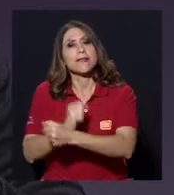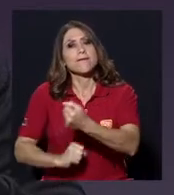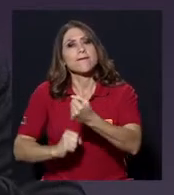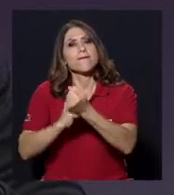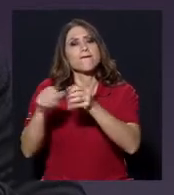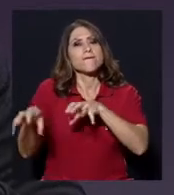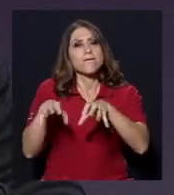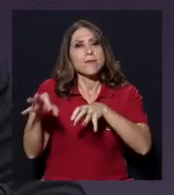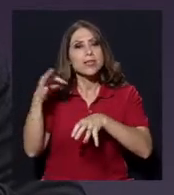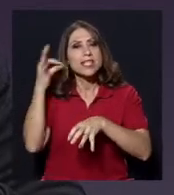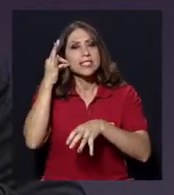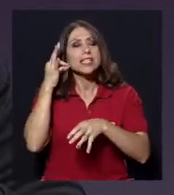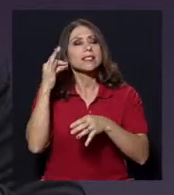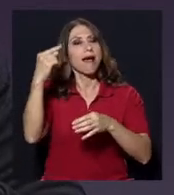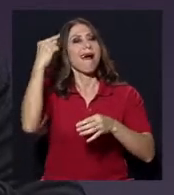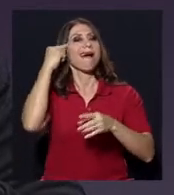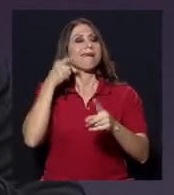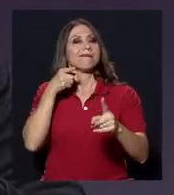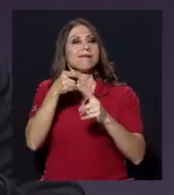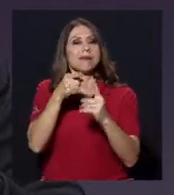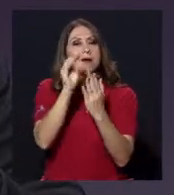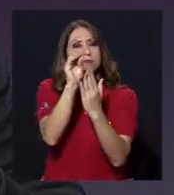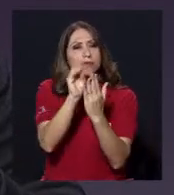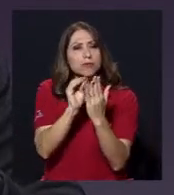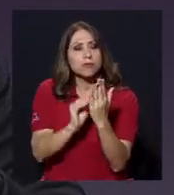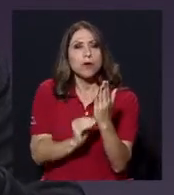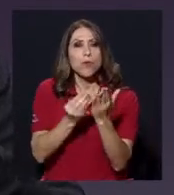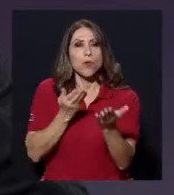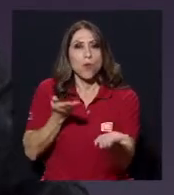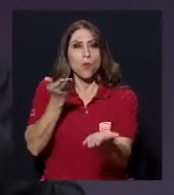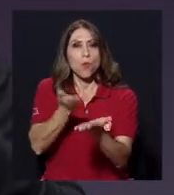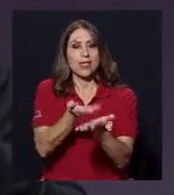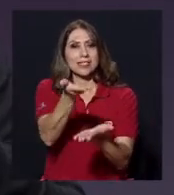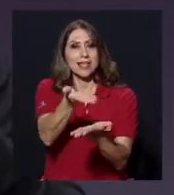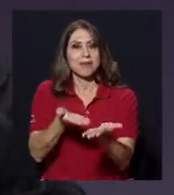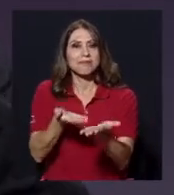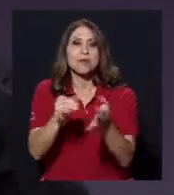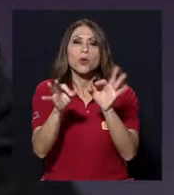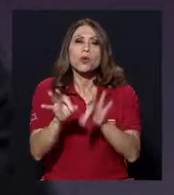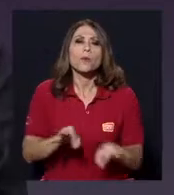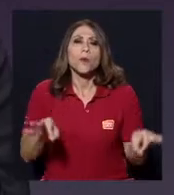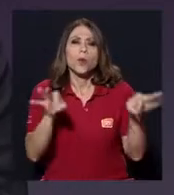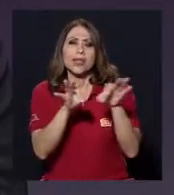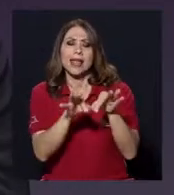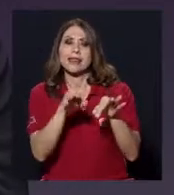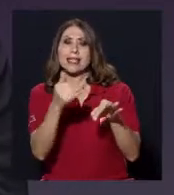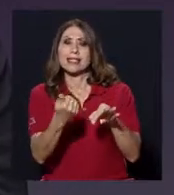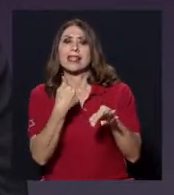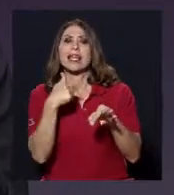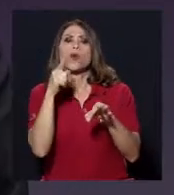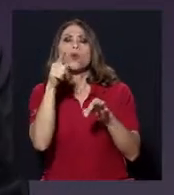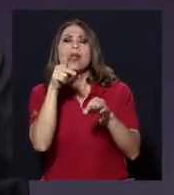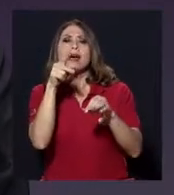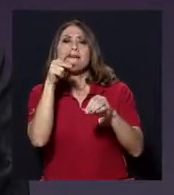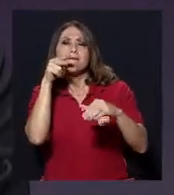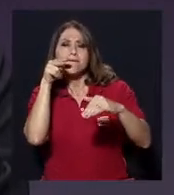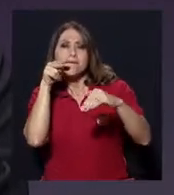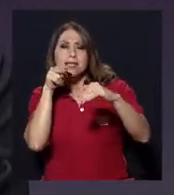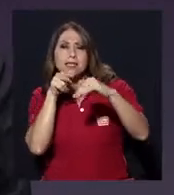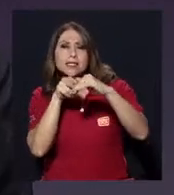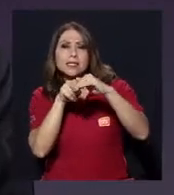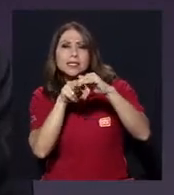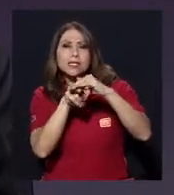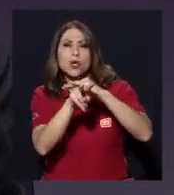Lo importante del manifiesto es que tiene una visión muy estructural, digámoslo así, o más allá de las elecciones. Es